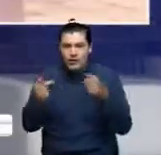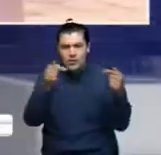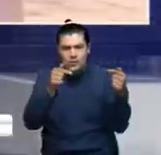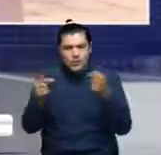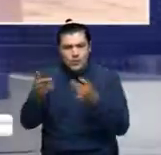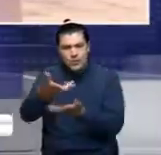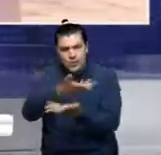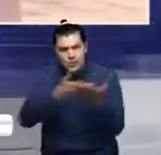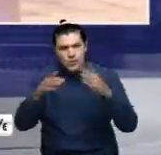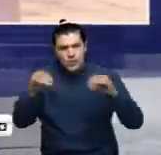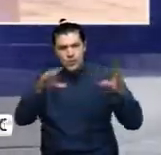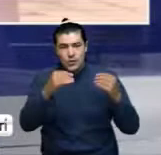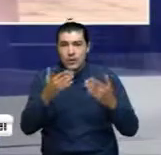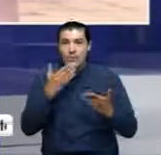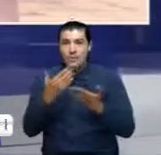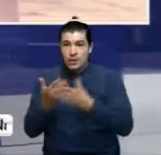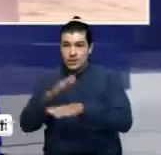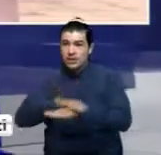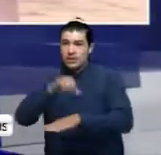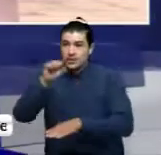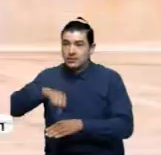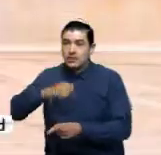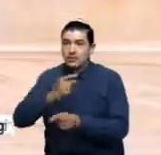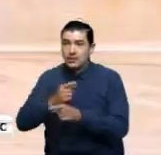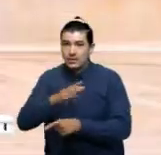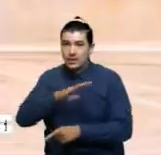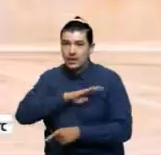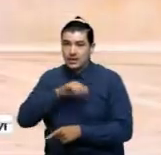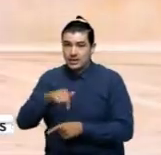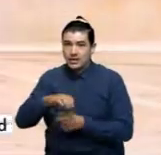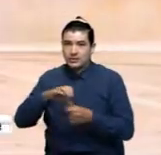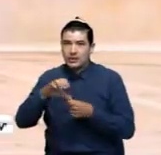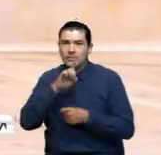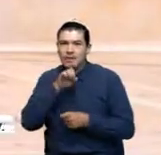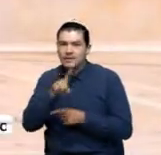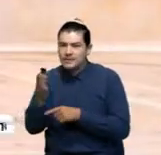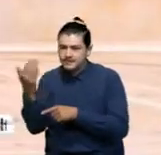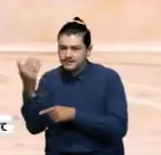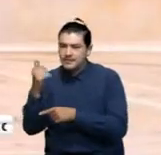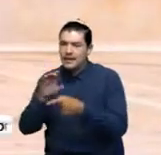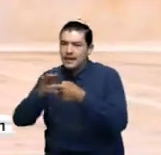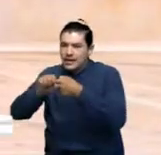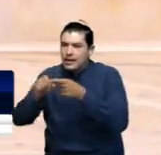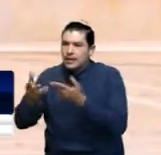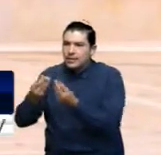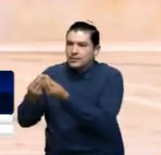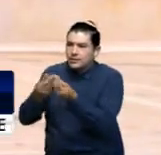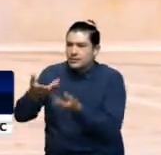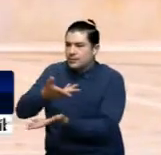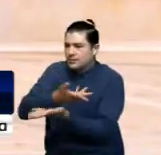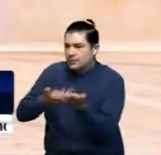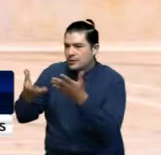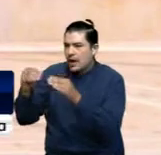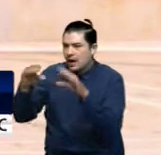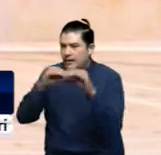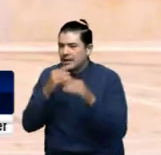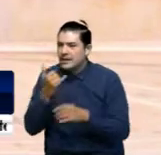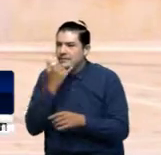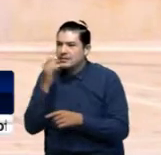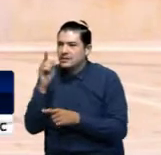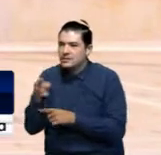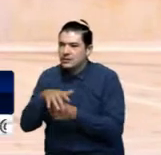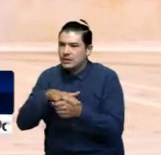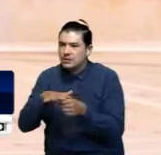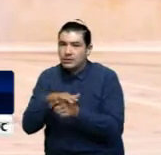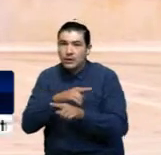buenas tardes el alcalde de bucaramanga ha citado el consejo para evaluar el impacto de la actualización catastral mientras tanto el